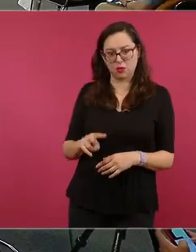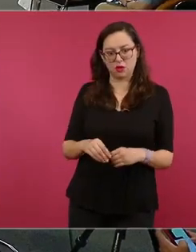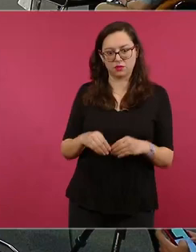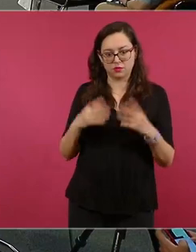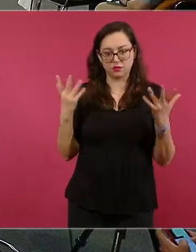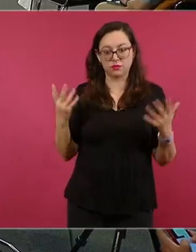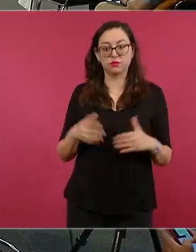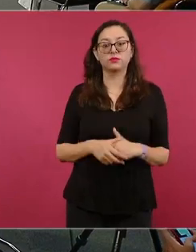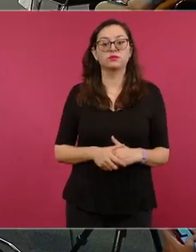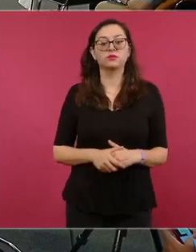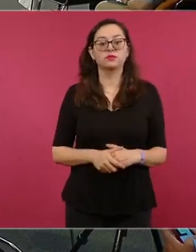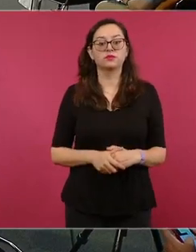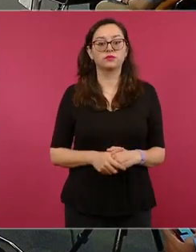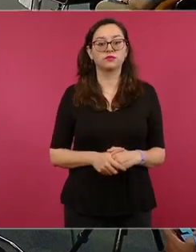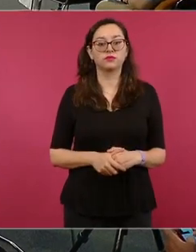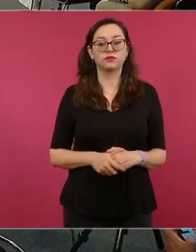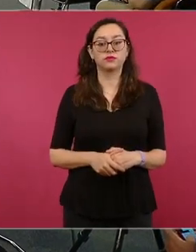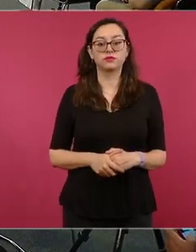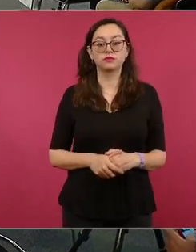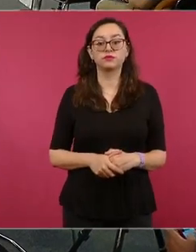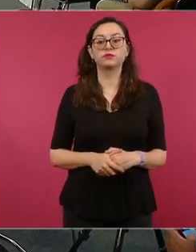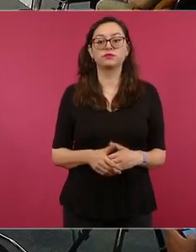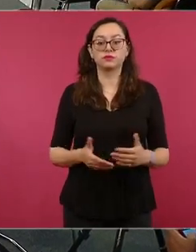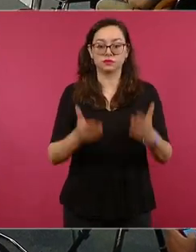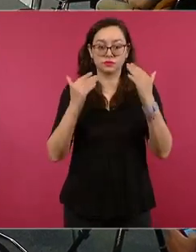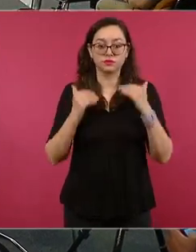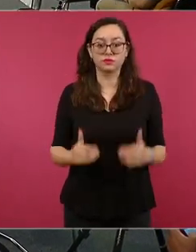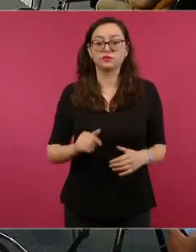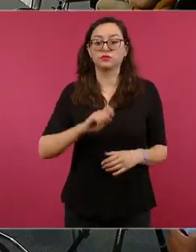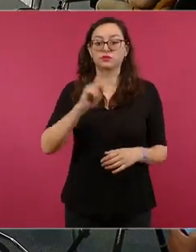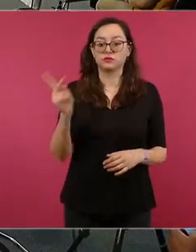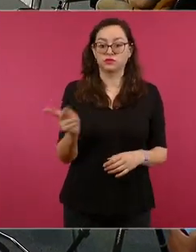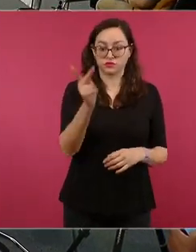Si me permite, señor, dos breves preguntas.